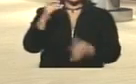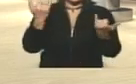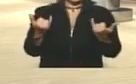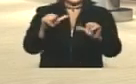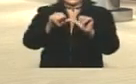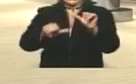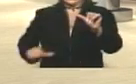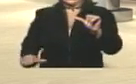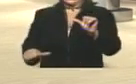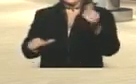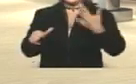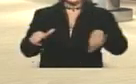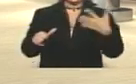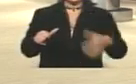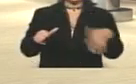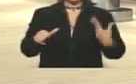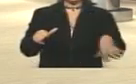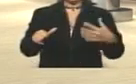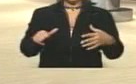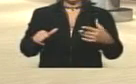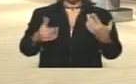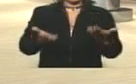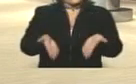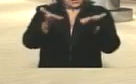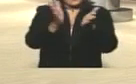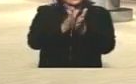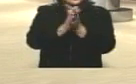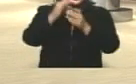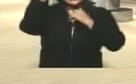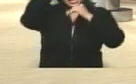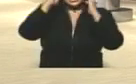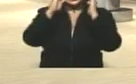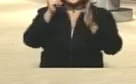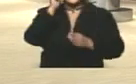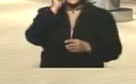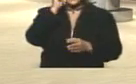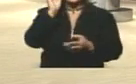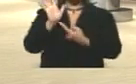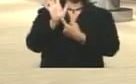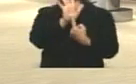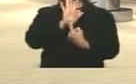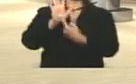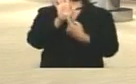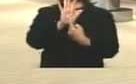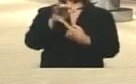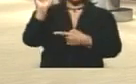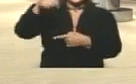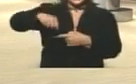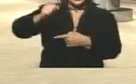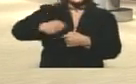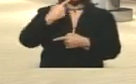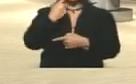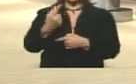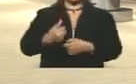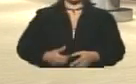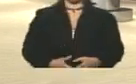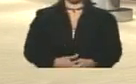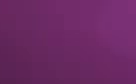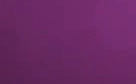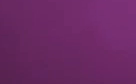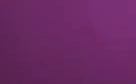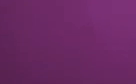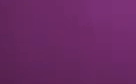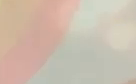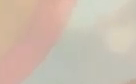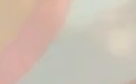no voy a seguir porque como que me quedaré, así que vamos entonces con nuestro compañero Aregu a ver qué nos trae en nuestra primera sección, Así lo dicen.